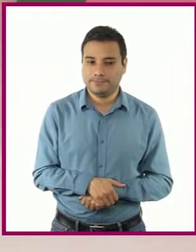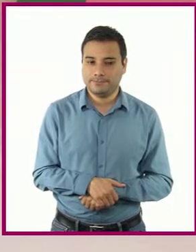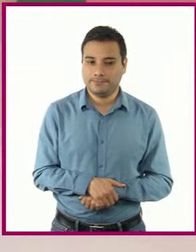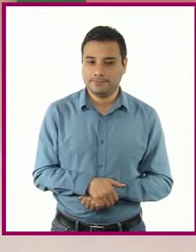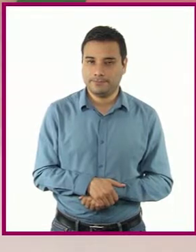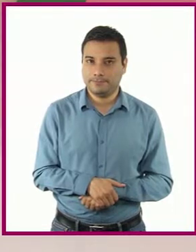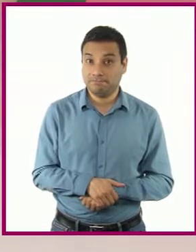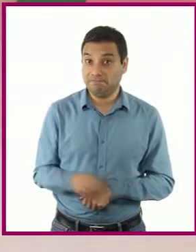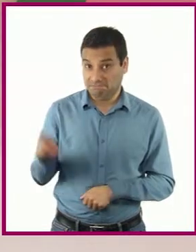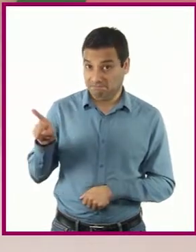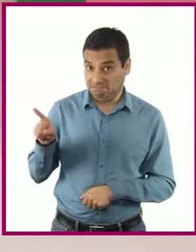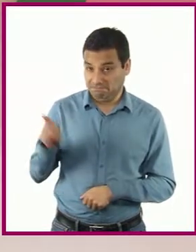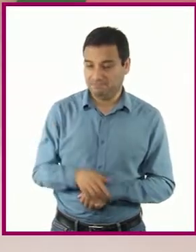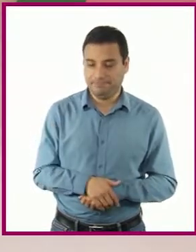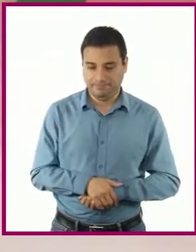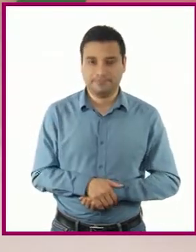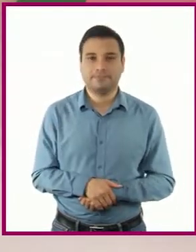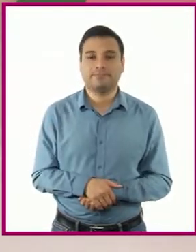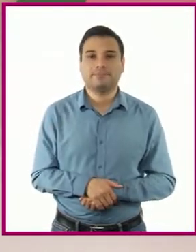tristeza.